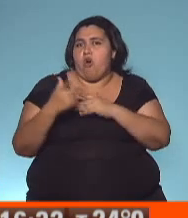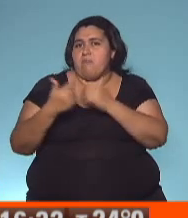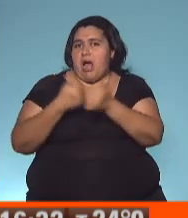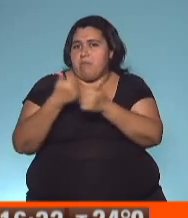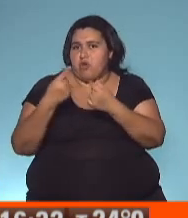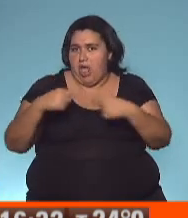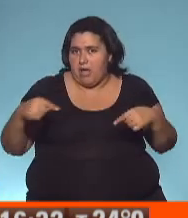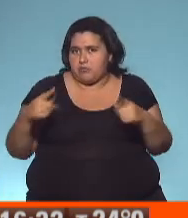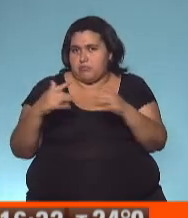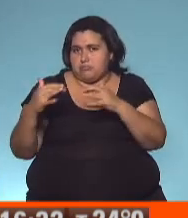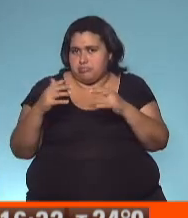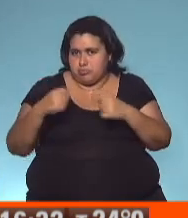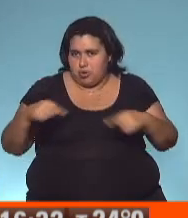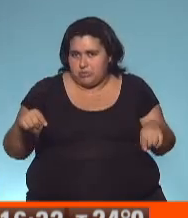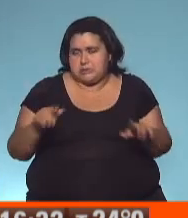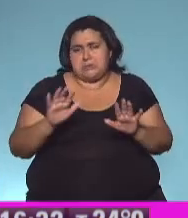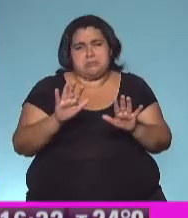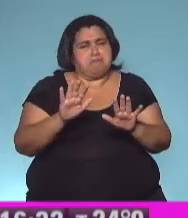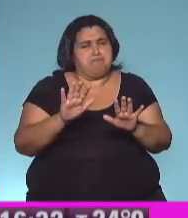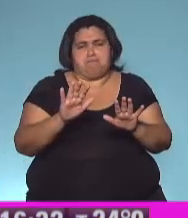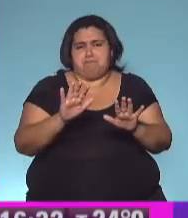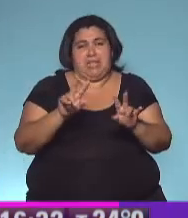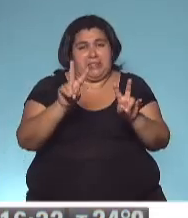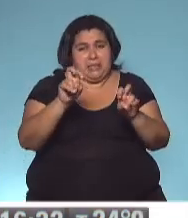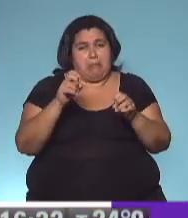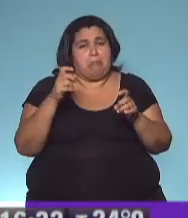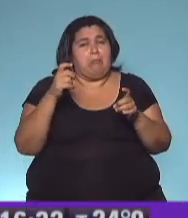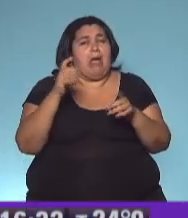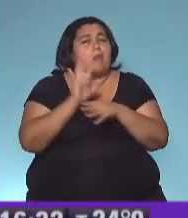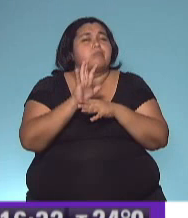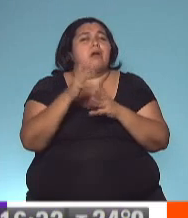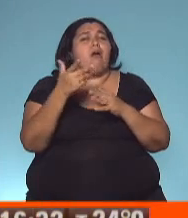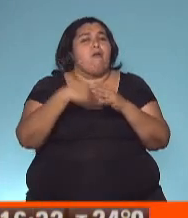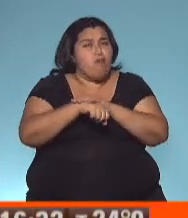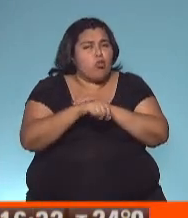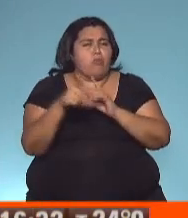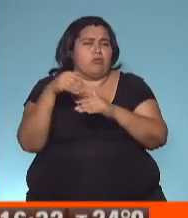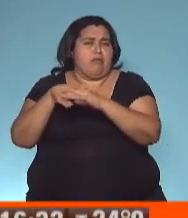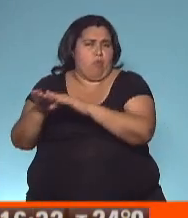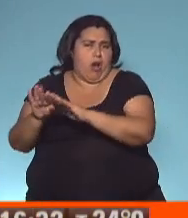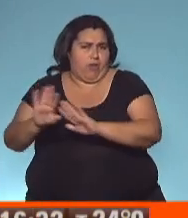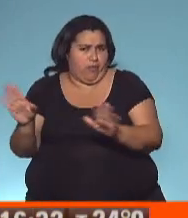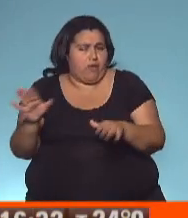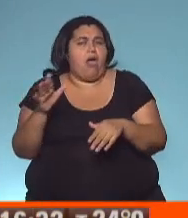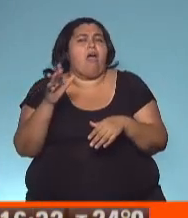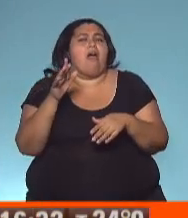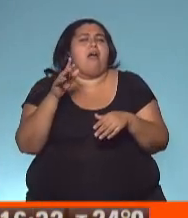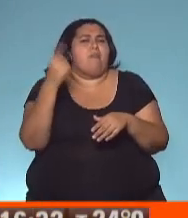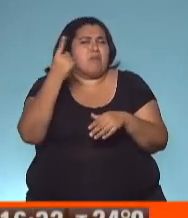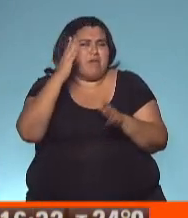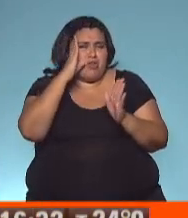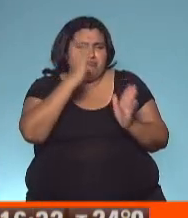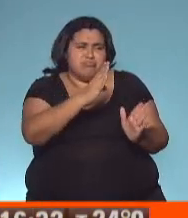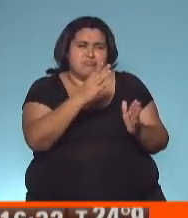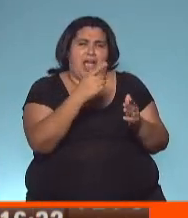que hoy estamos muy lejos de hablar de fútbol. Hoy tenemos que hablar del aporte que podemos hacer todos a la sociedad, a los que